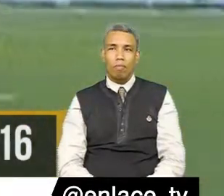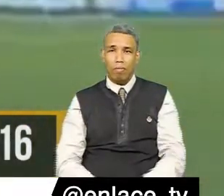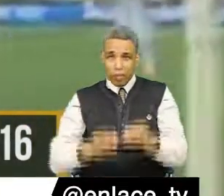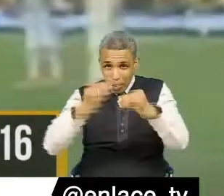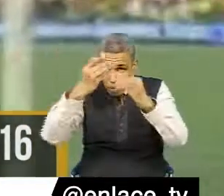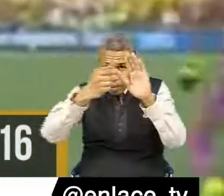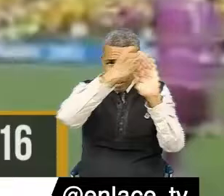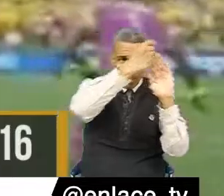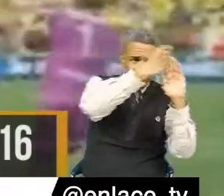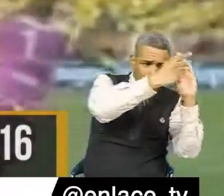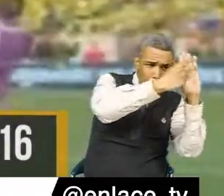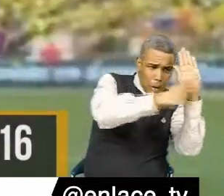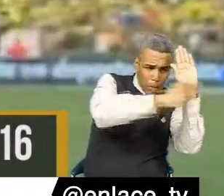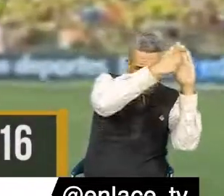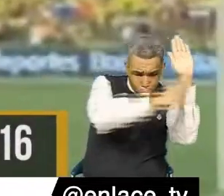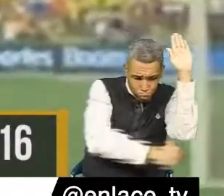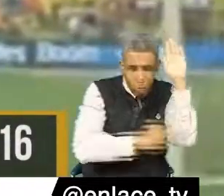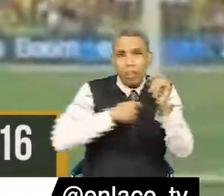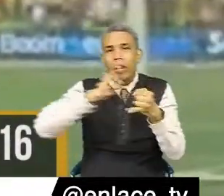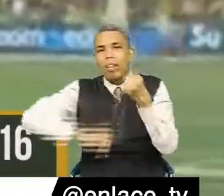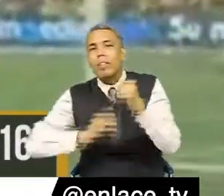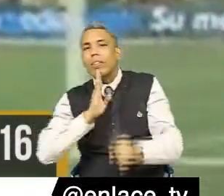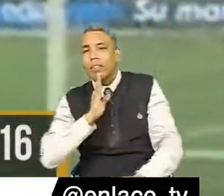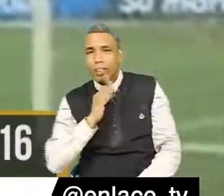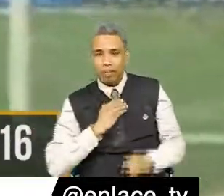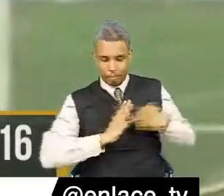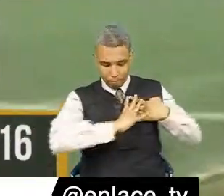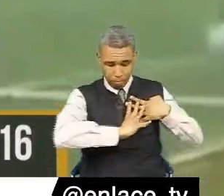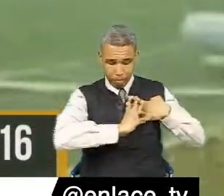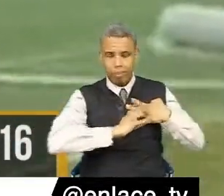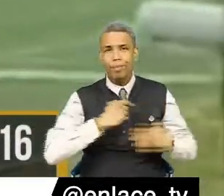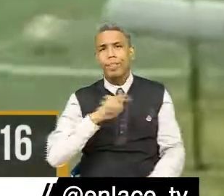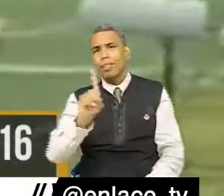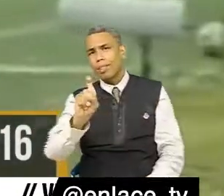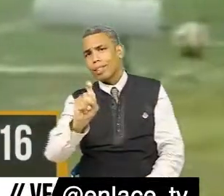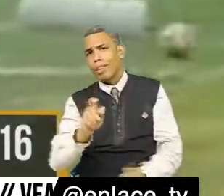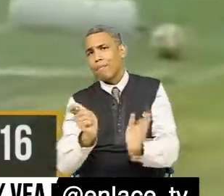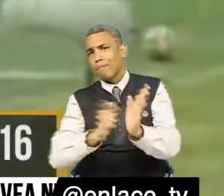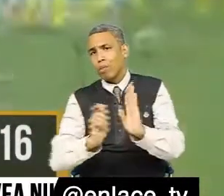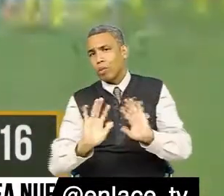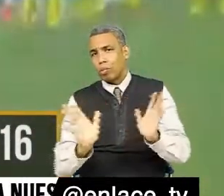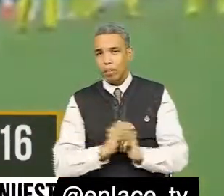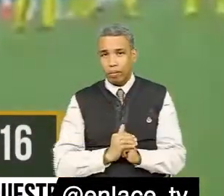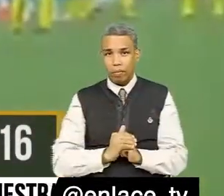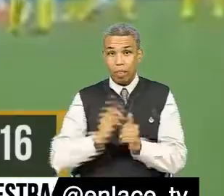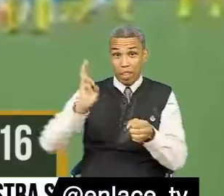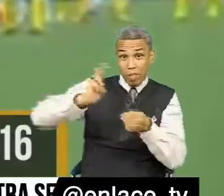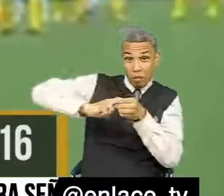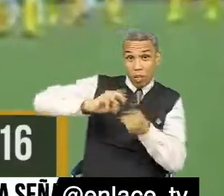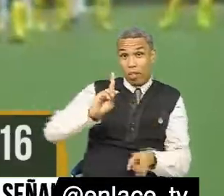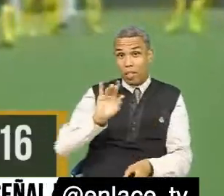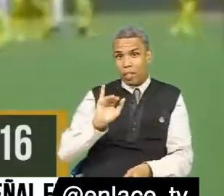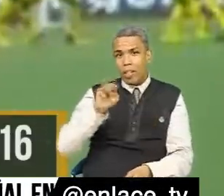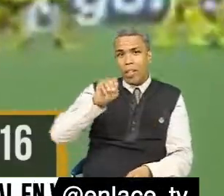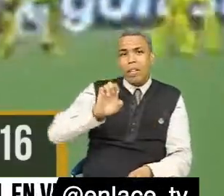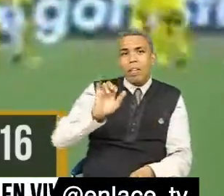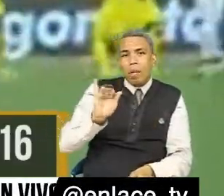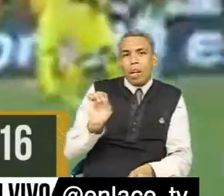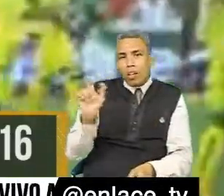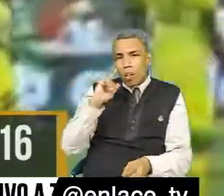águila 2 2016 está boyacá chicó con tan solo 6 puntos la dimayor ya dio a conocer la programación oficial de la fecha